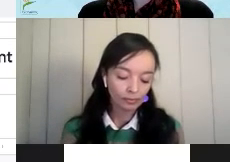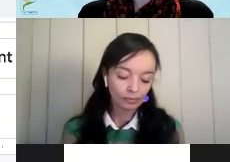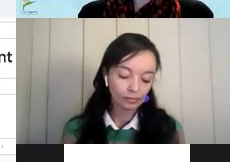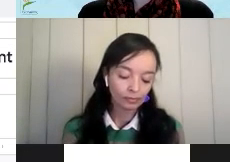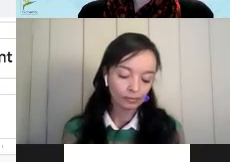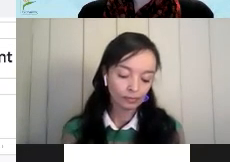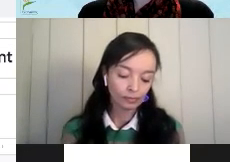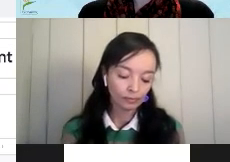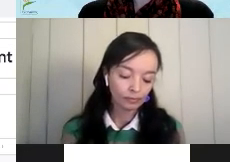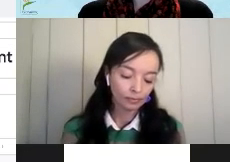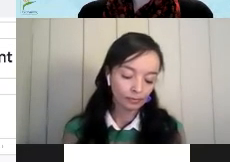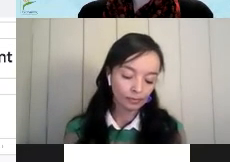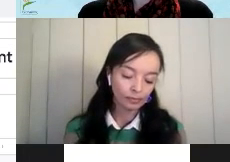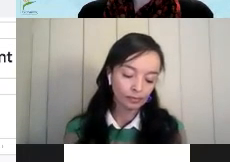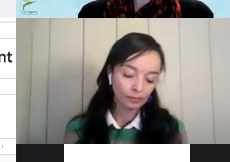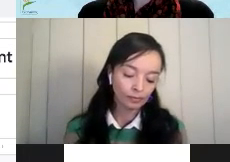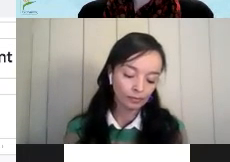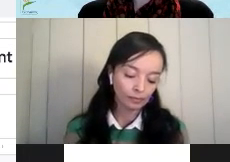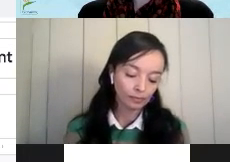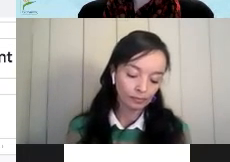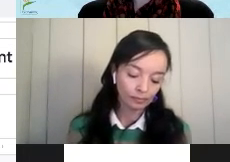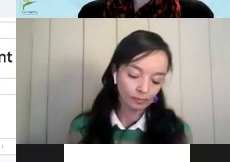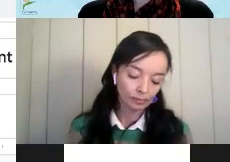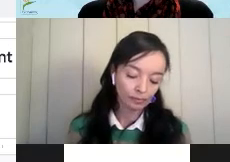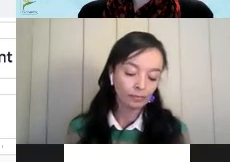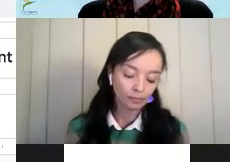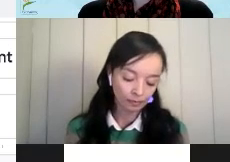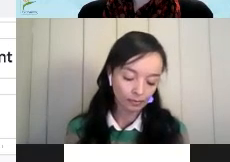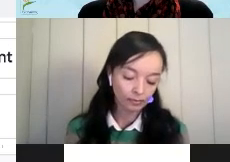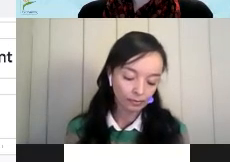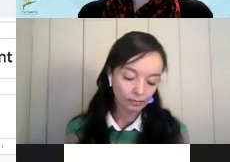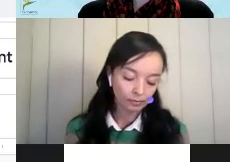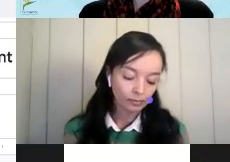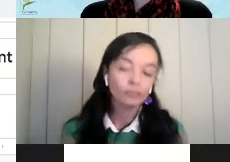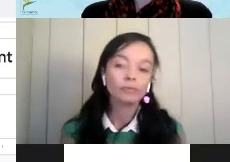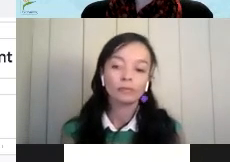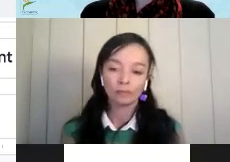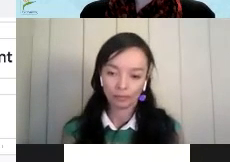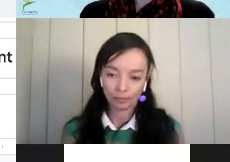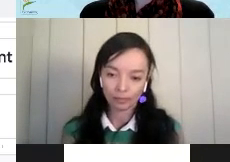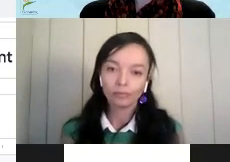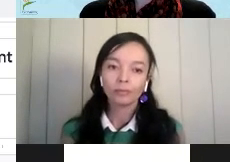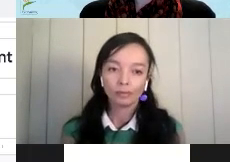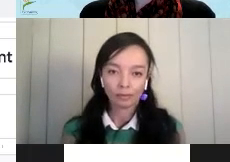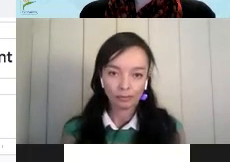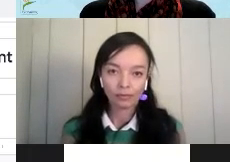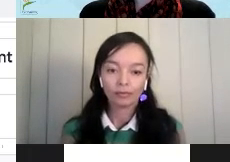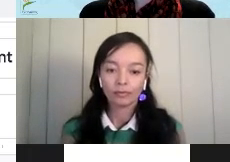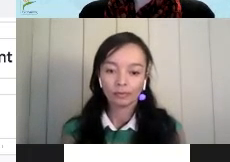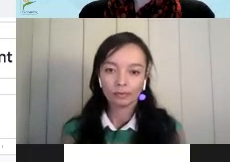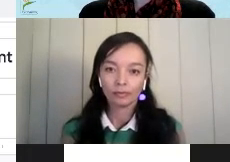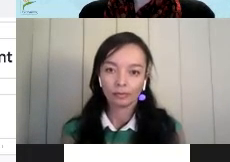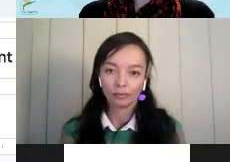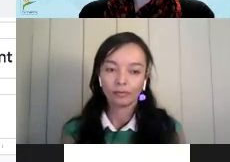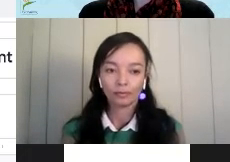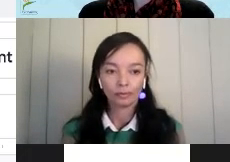grupos y cuando hacemos de grupos, eso sí lo hacemos afuera. Así que podemos ir a un parque, algo así, donde está afuera. Y esos